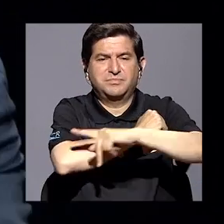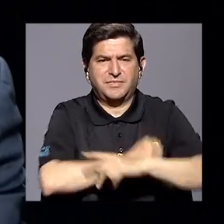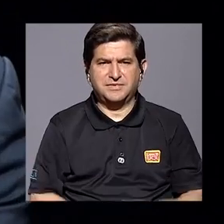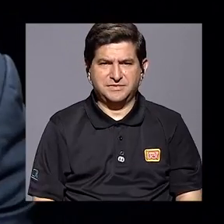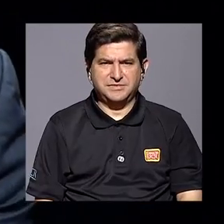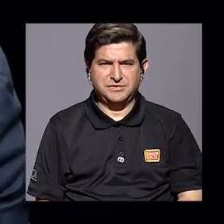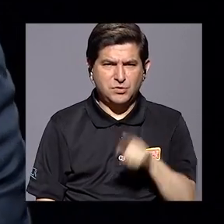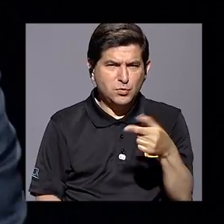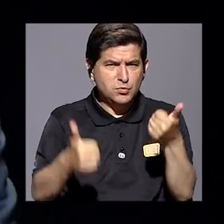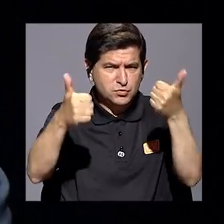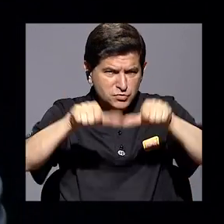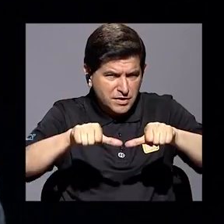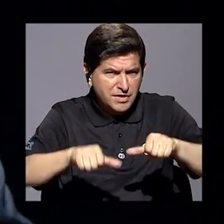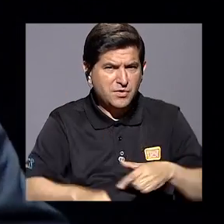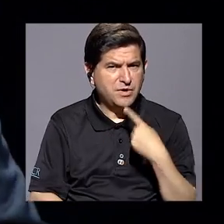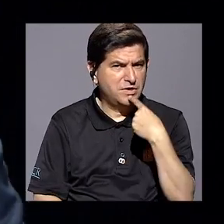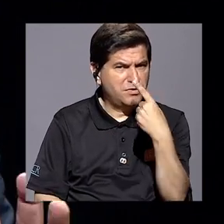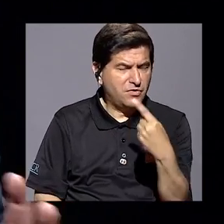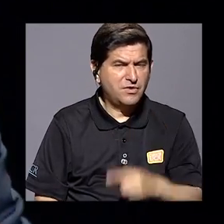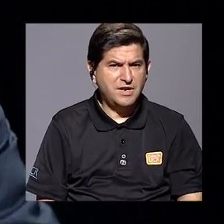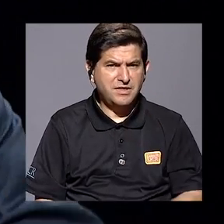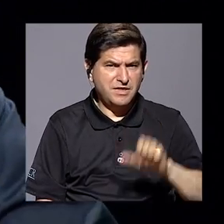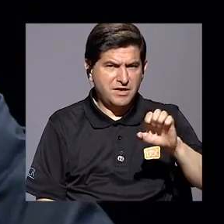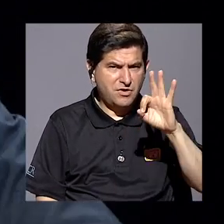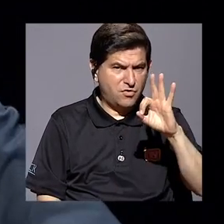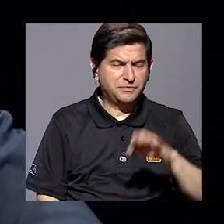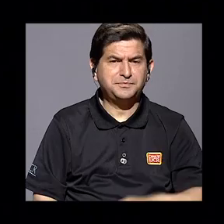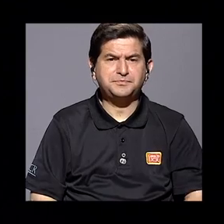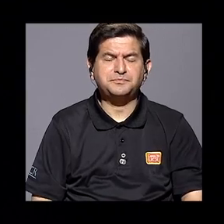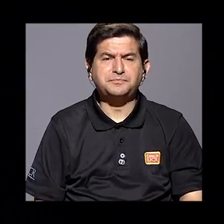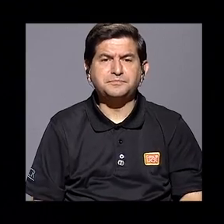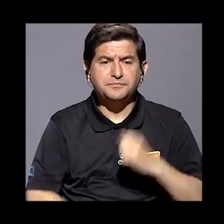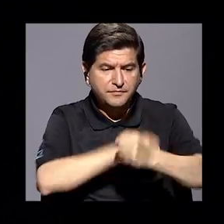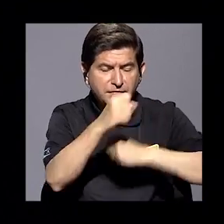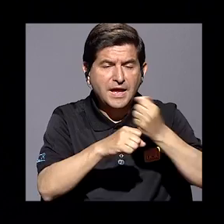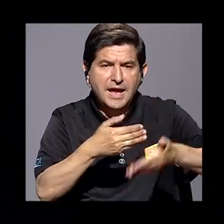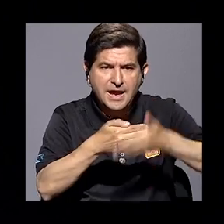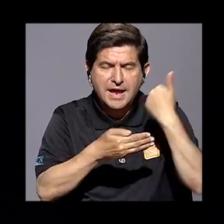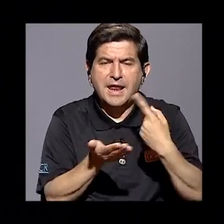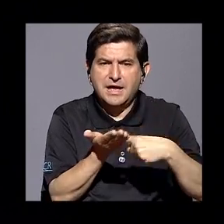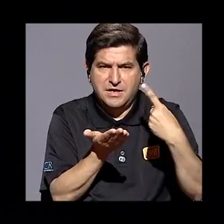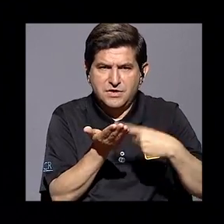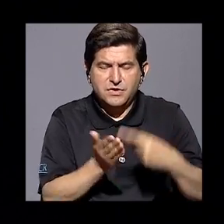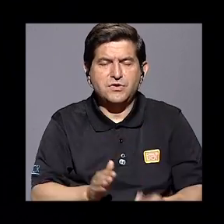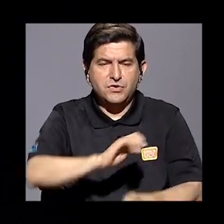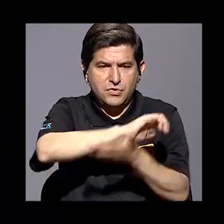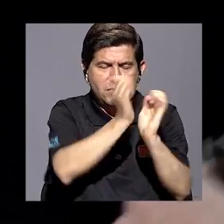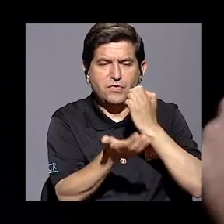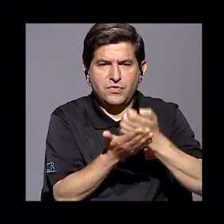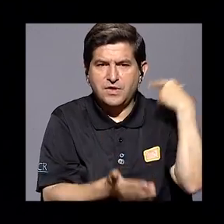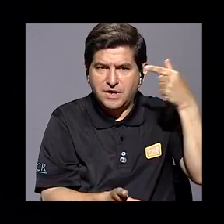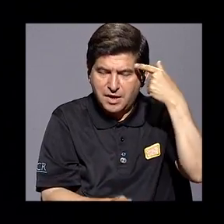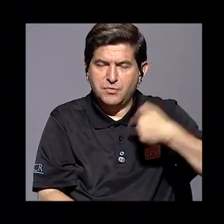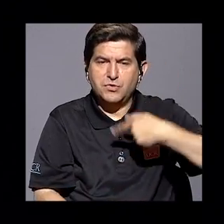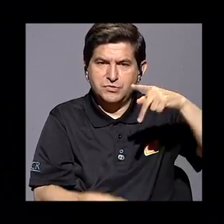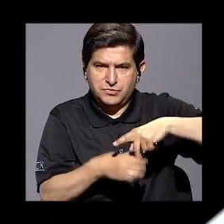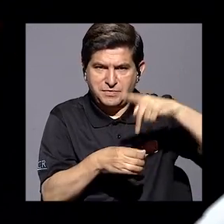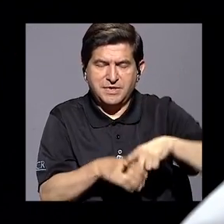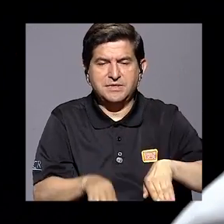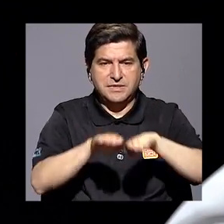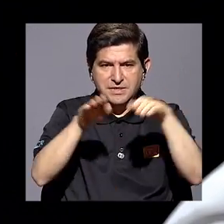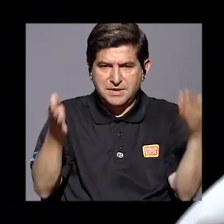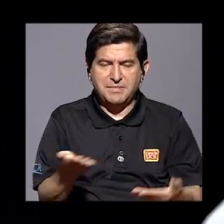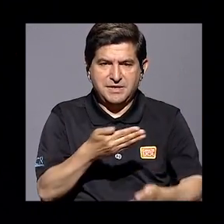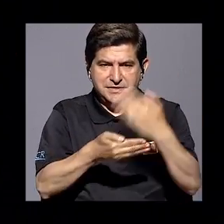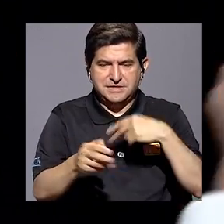estaría usted de acuerdo con eso queda dicho ahora el final del y el año pasado en el debate de la reforma fiscal yo participé de la mesa